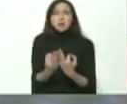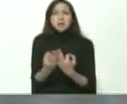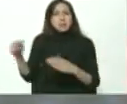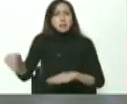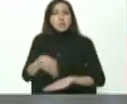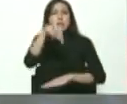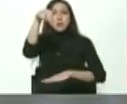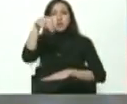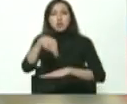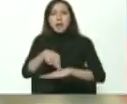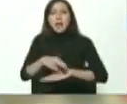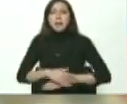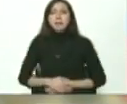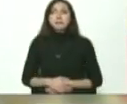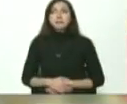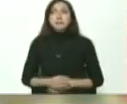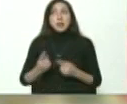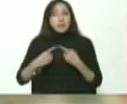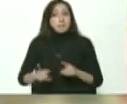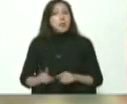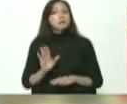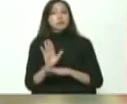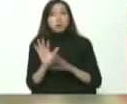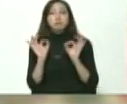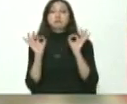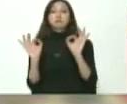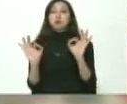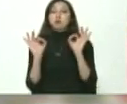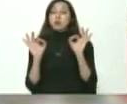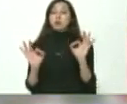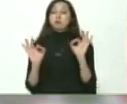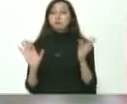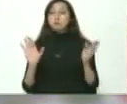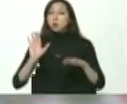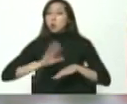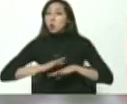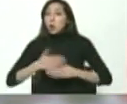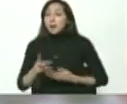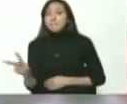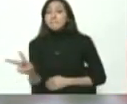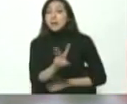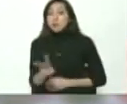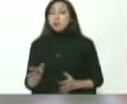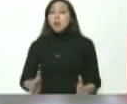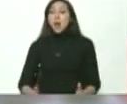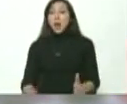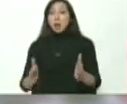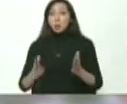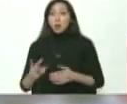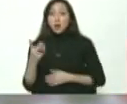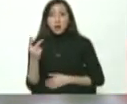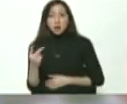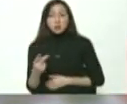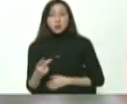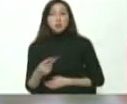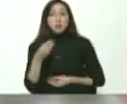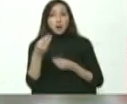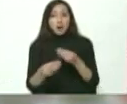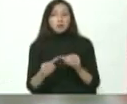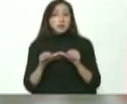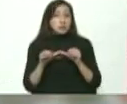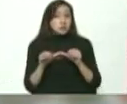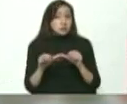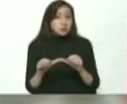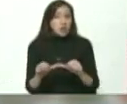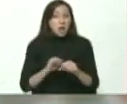nacional, pero donde debemos cuidarnos. Venezuela ha logrado esta segunda ola contenerla.